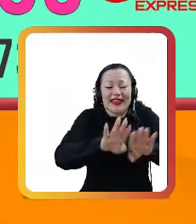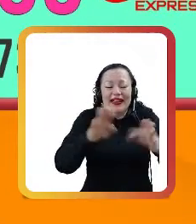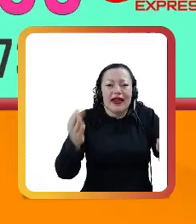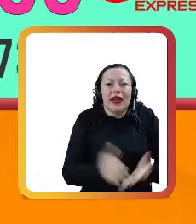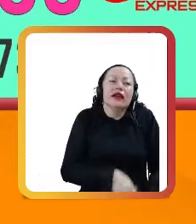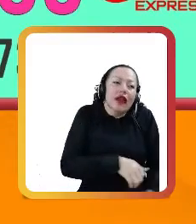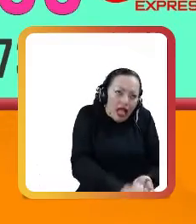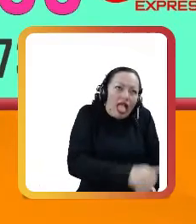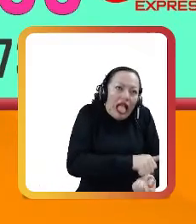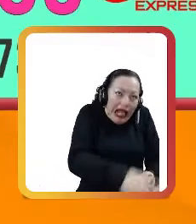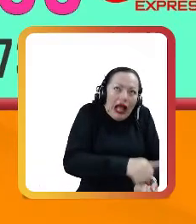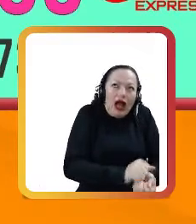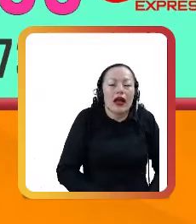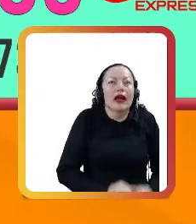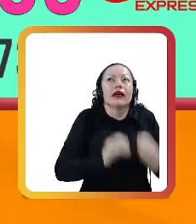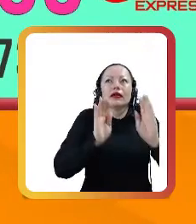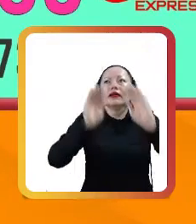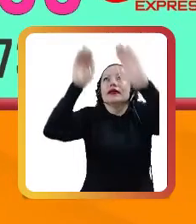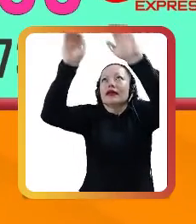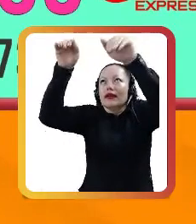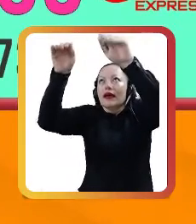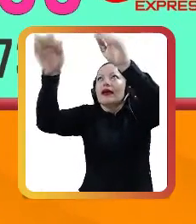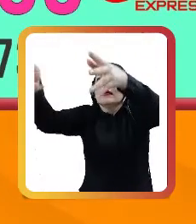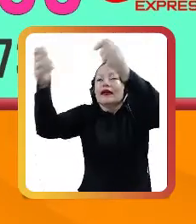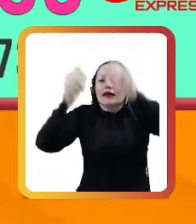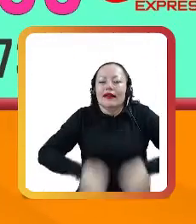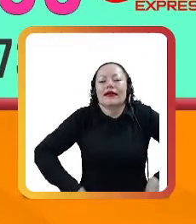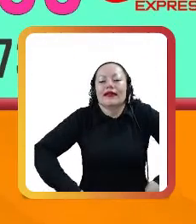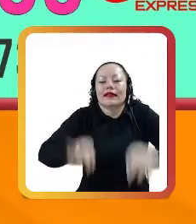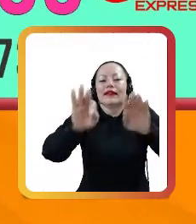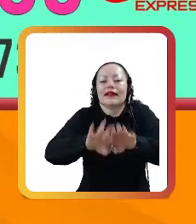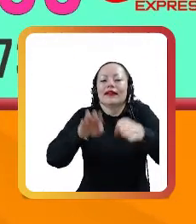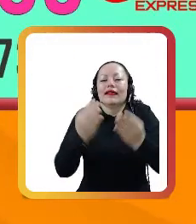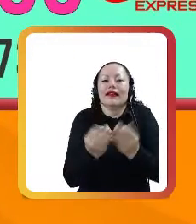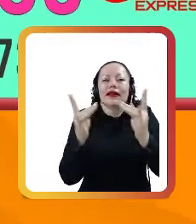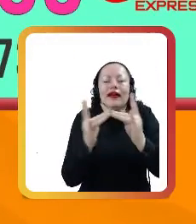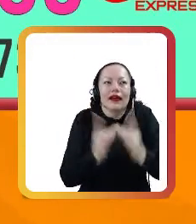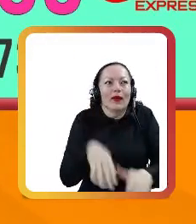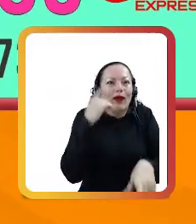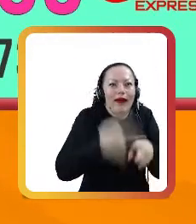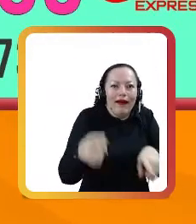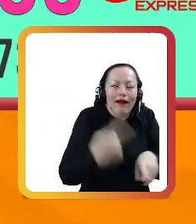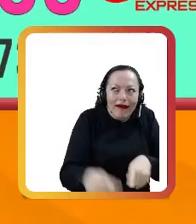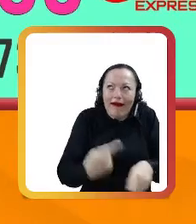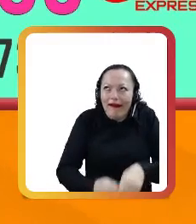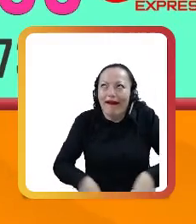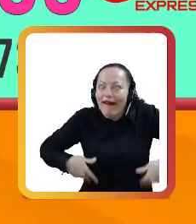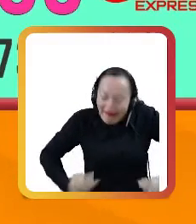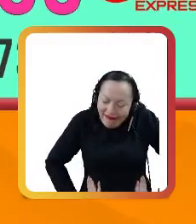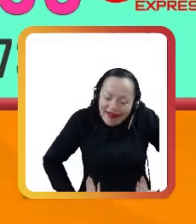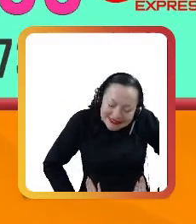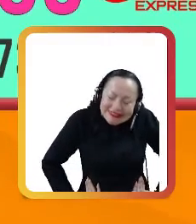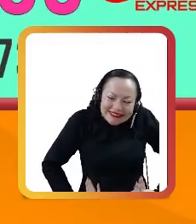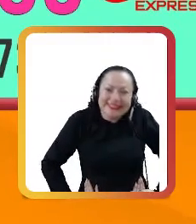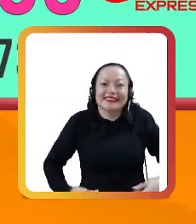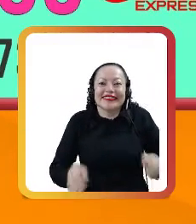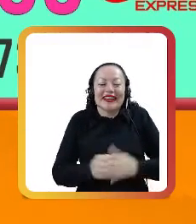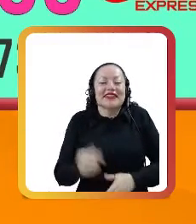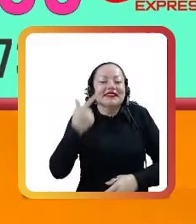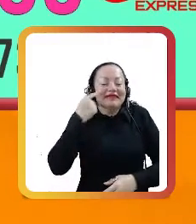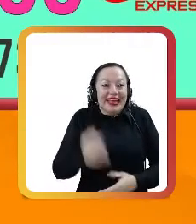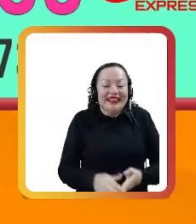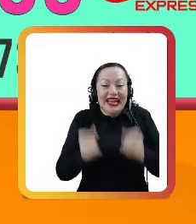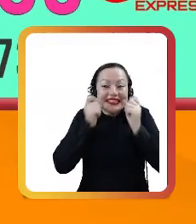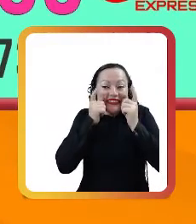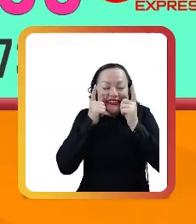tanto lave y ponga, ya se nos van desgastando las sábanas en la casa. Entonces yo sé que es un buen